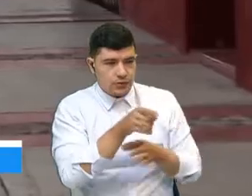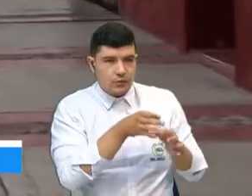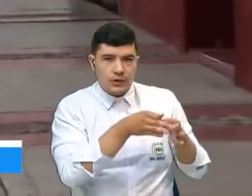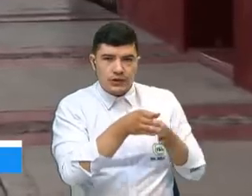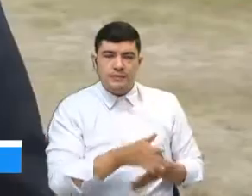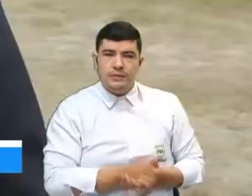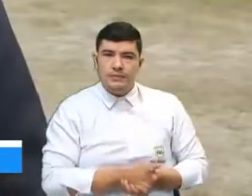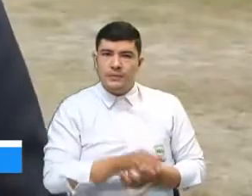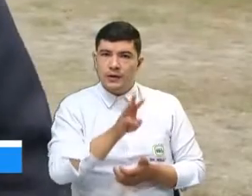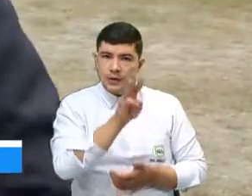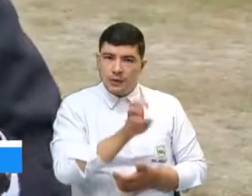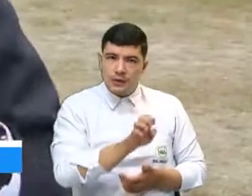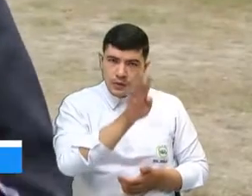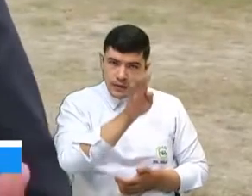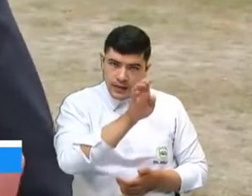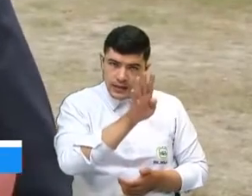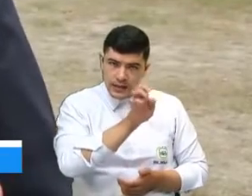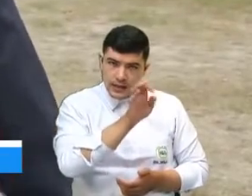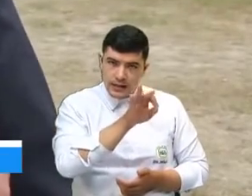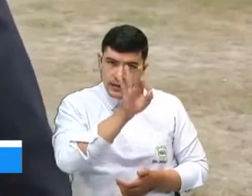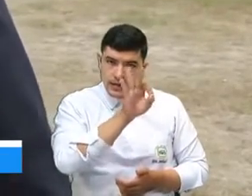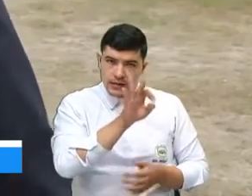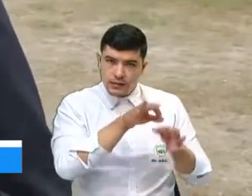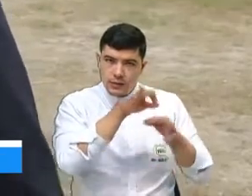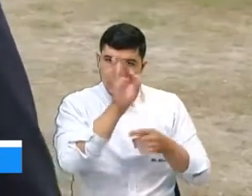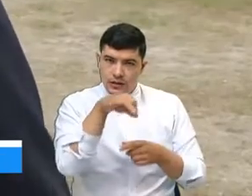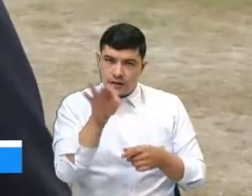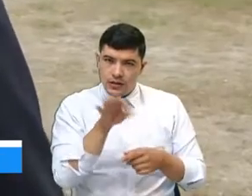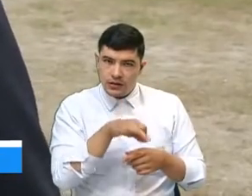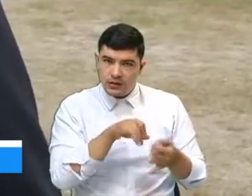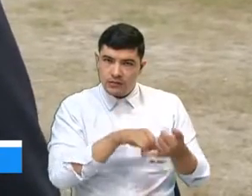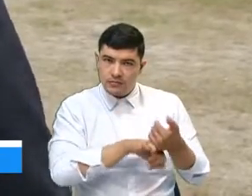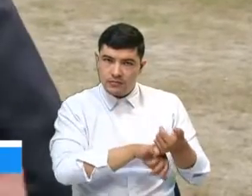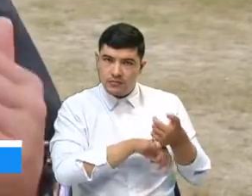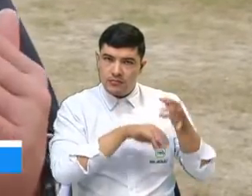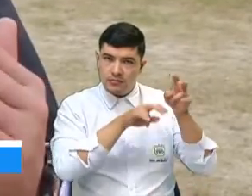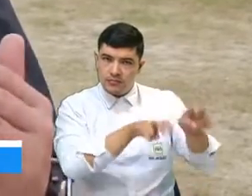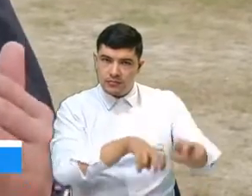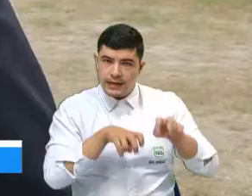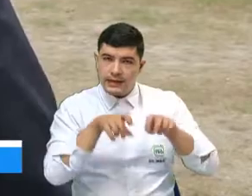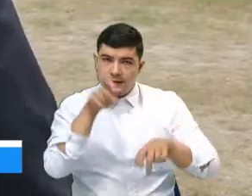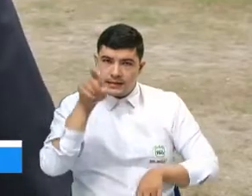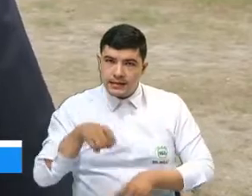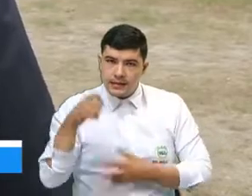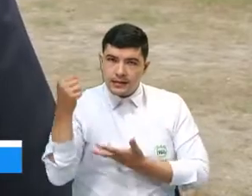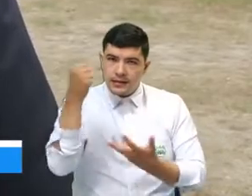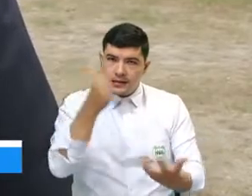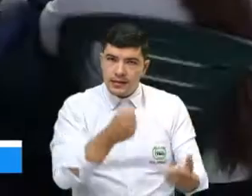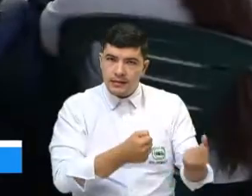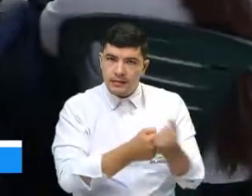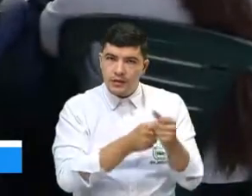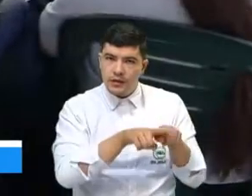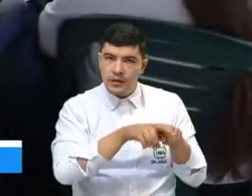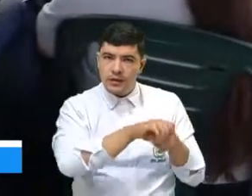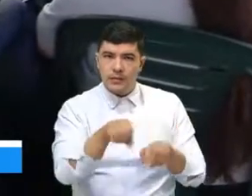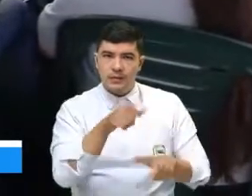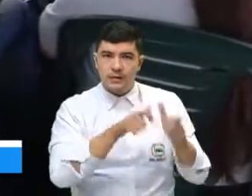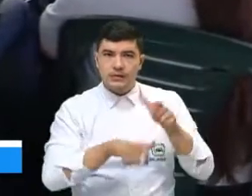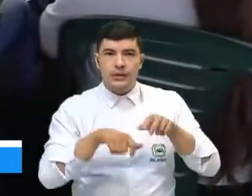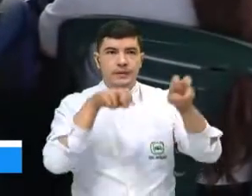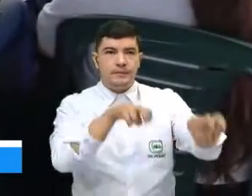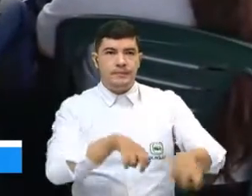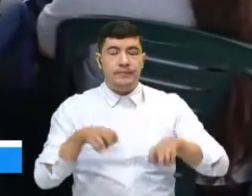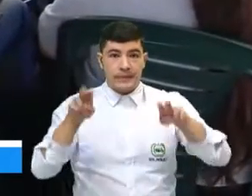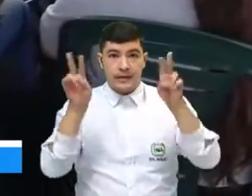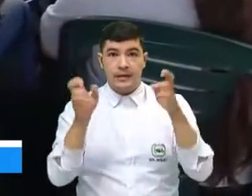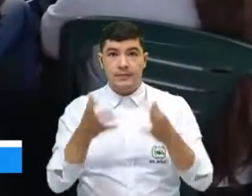un 93% agrícola. Nosotros necesitamos más inversión para nuestros hermanos campesinos. Los temas centrales